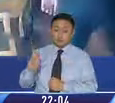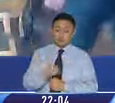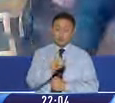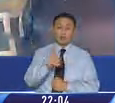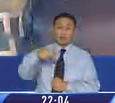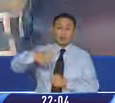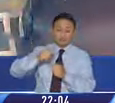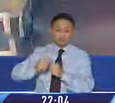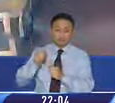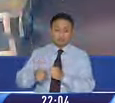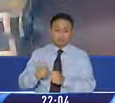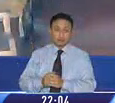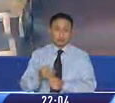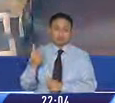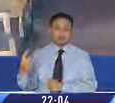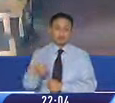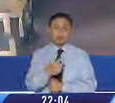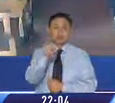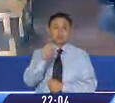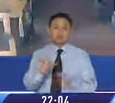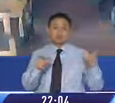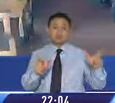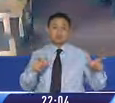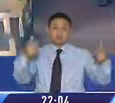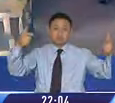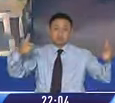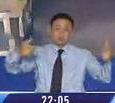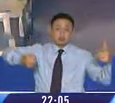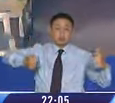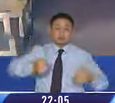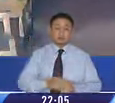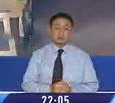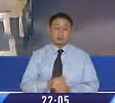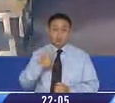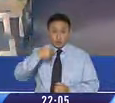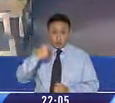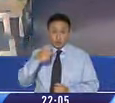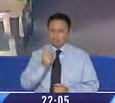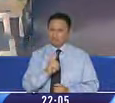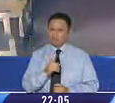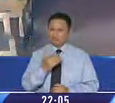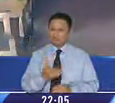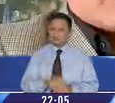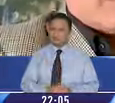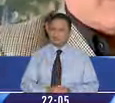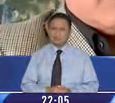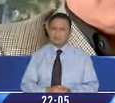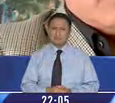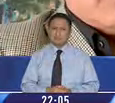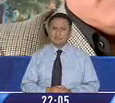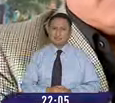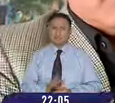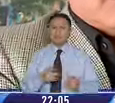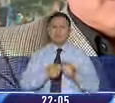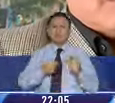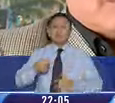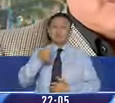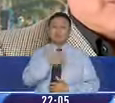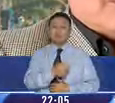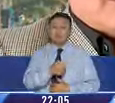caja, los otros dos sometieron a los clientes, no querían comer seguramente y almorzaron. Con cuchillos,